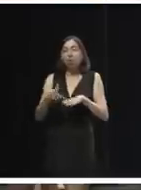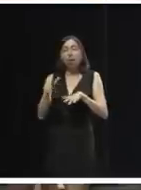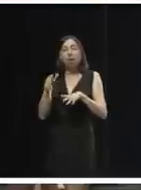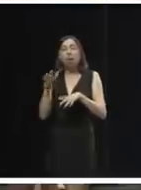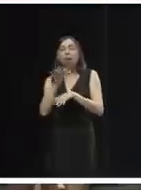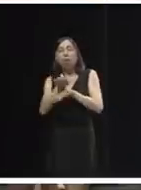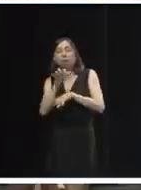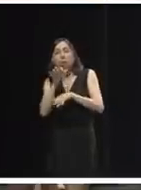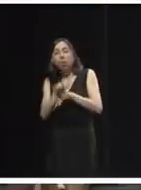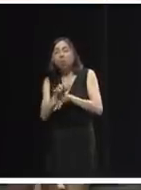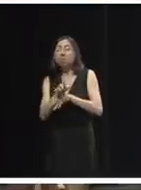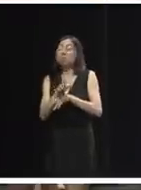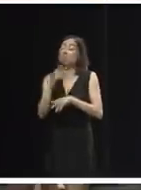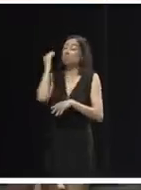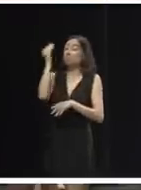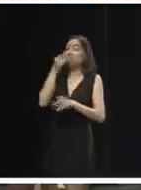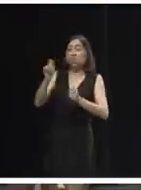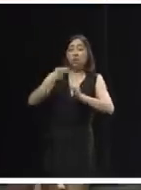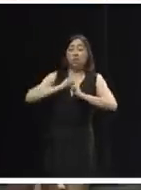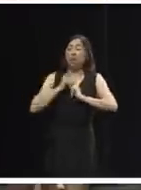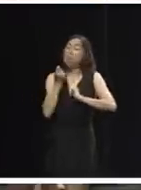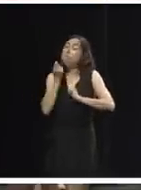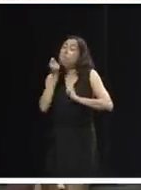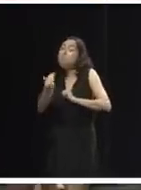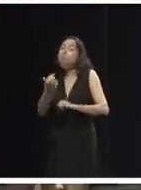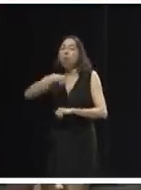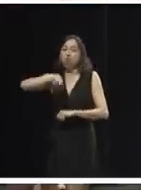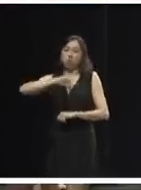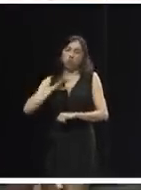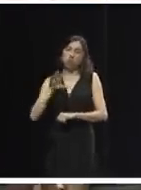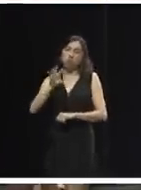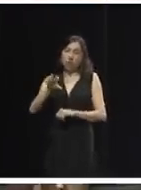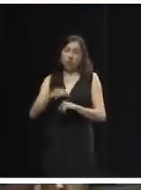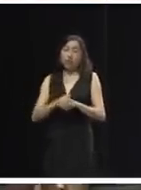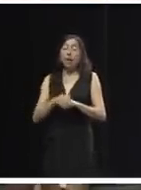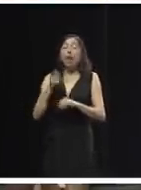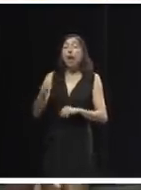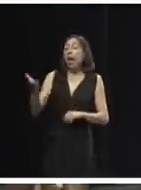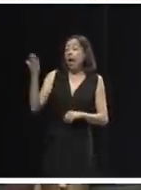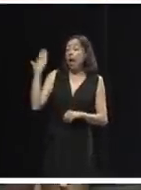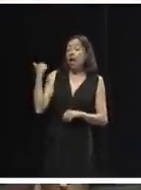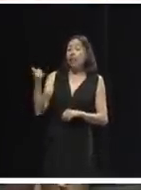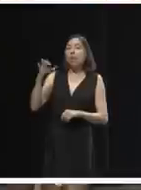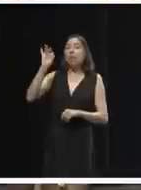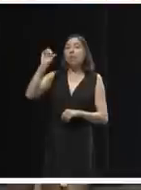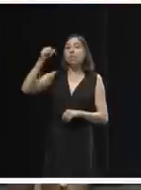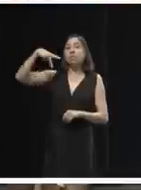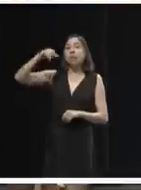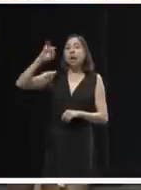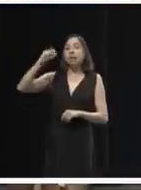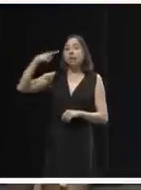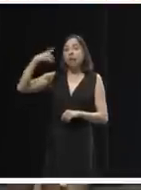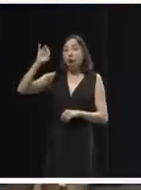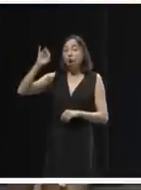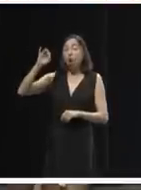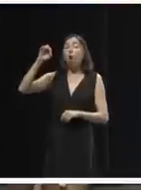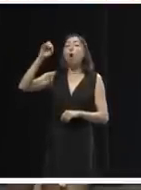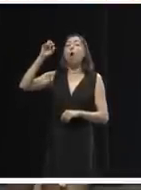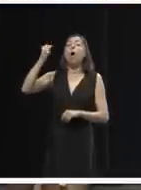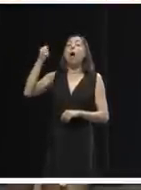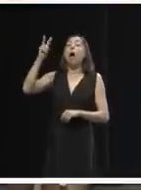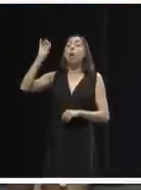aportar muy poco a nuestro país. Ayer, Santiago Auserón, en un medio